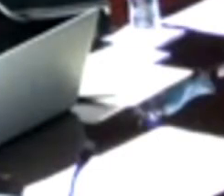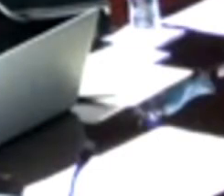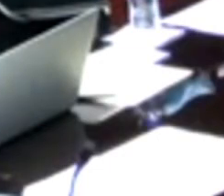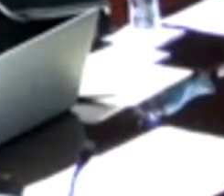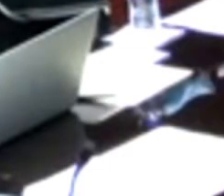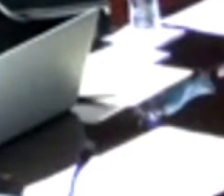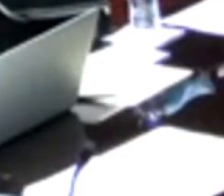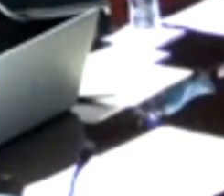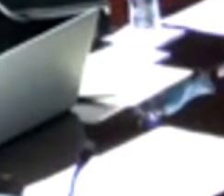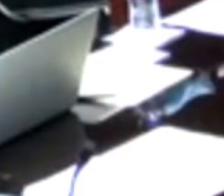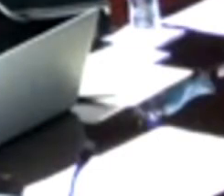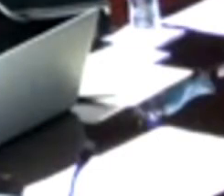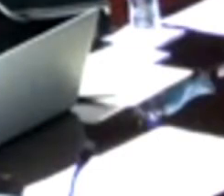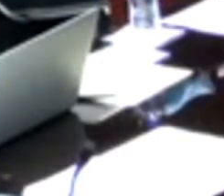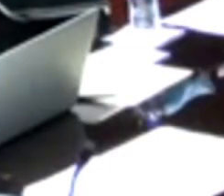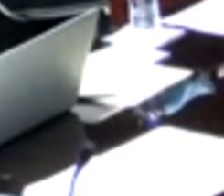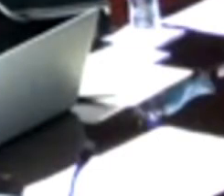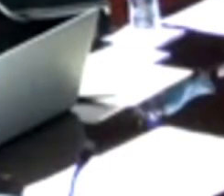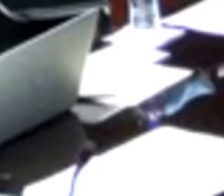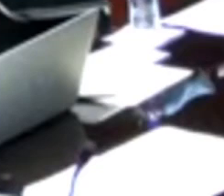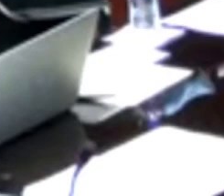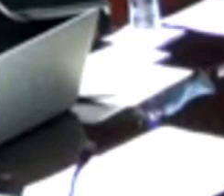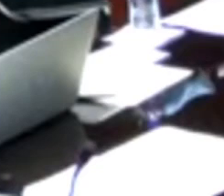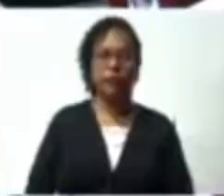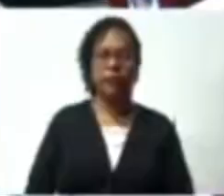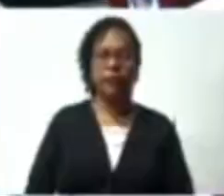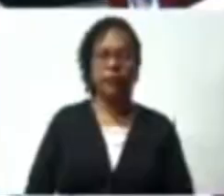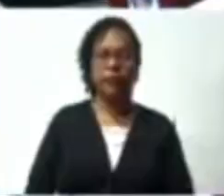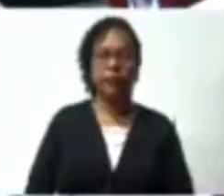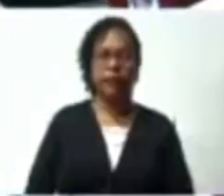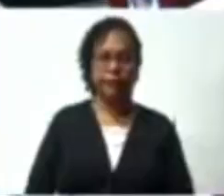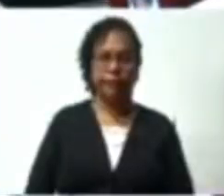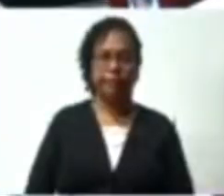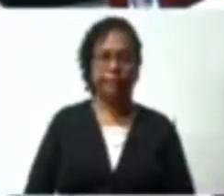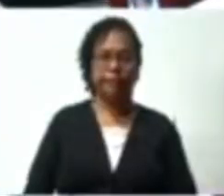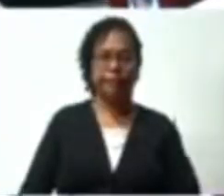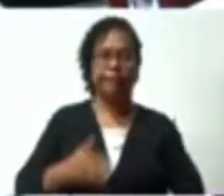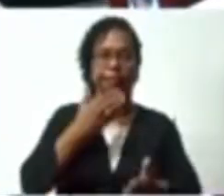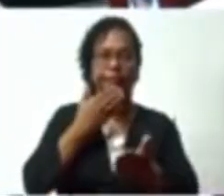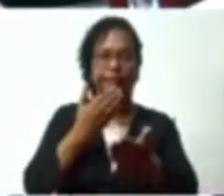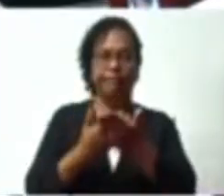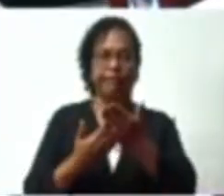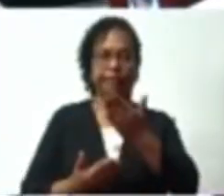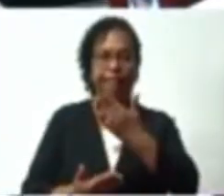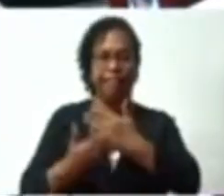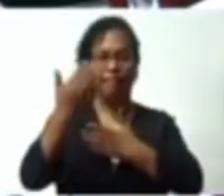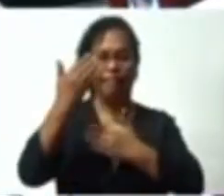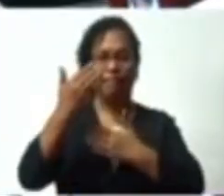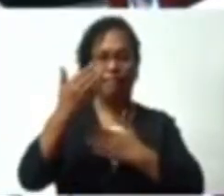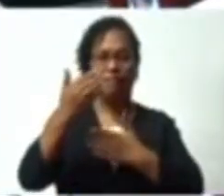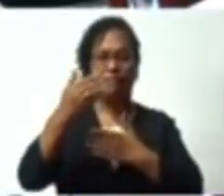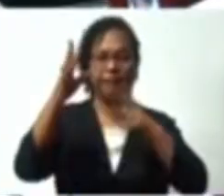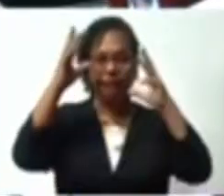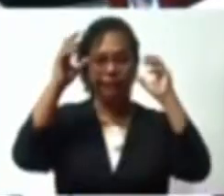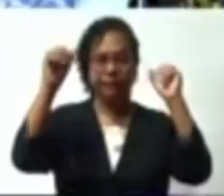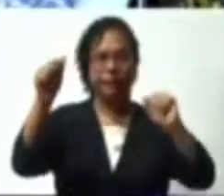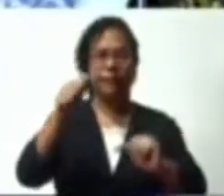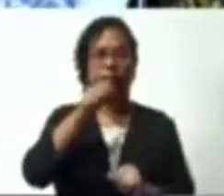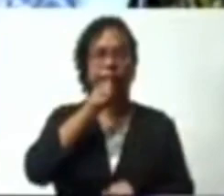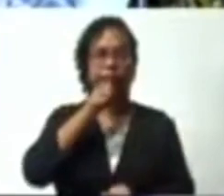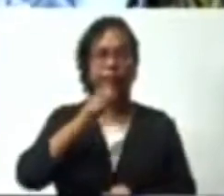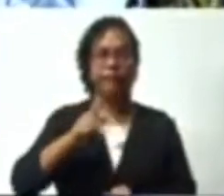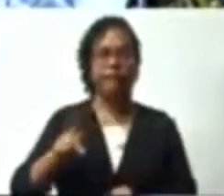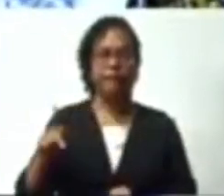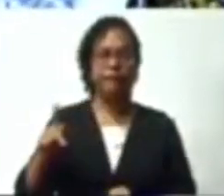Buenos días, presidente Alfredo Pacheco, bufete directivo, honorables diputados